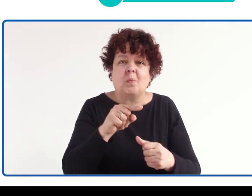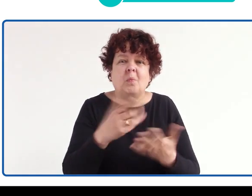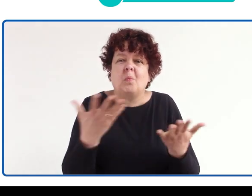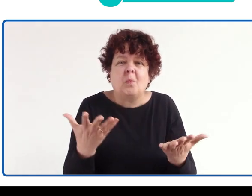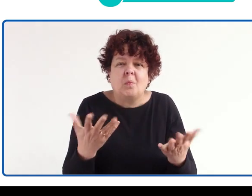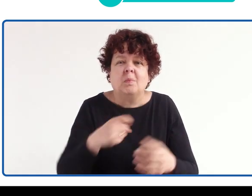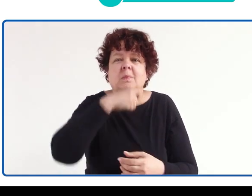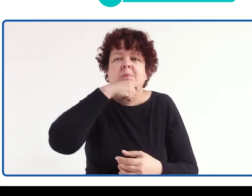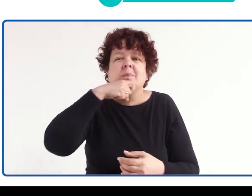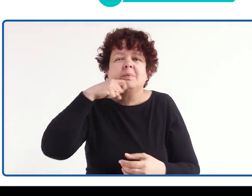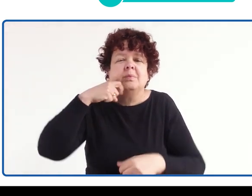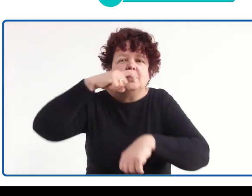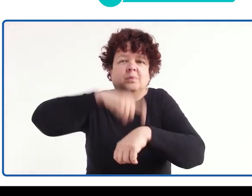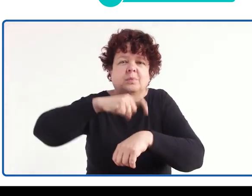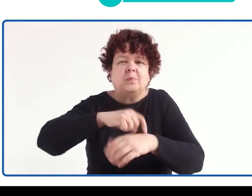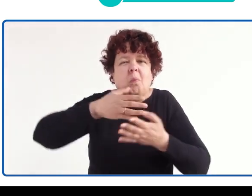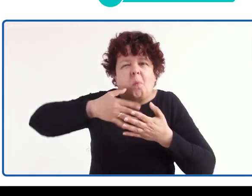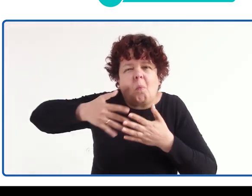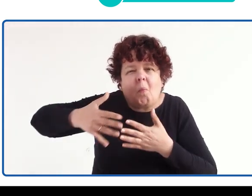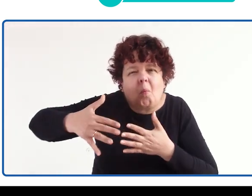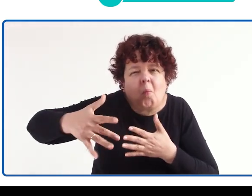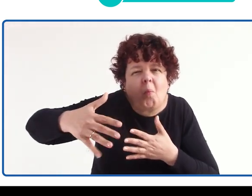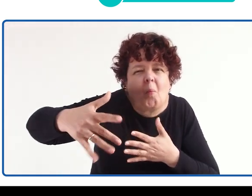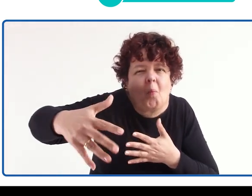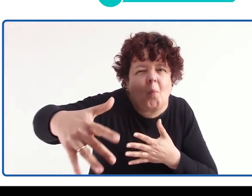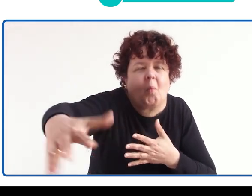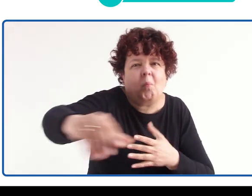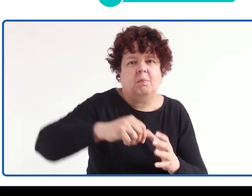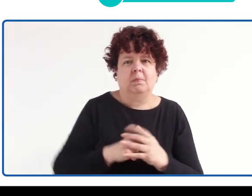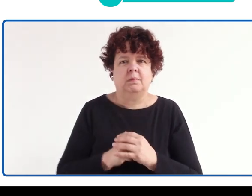la temporada seca es más larga de lo normal.